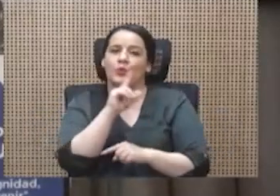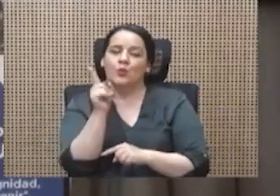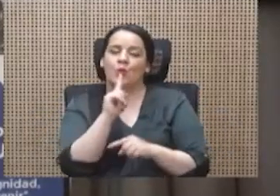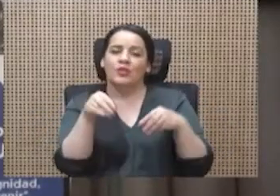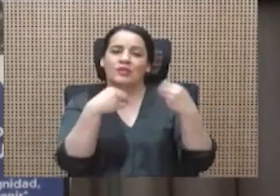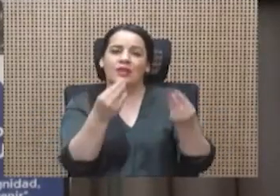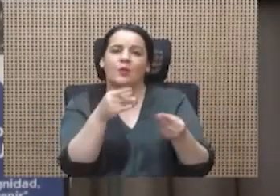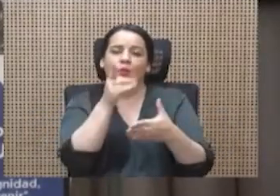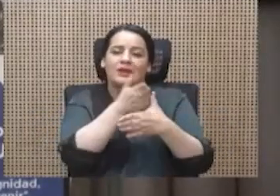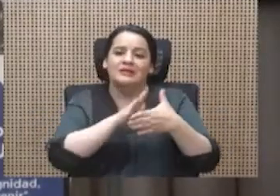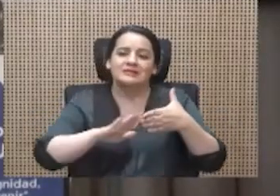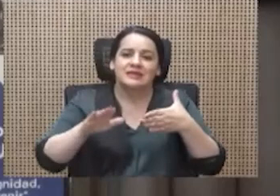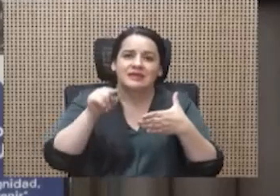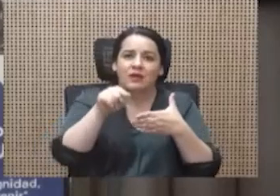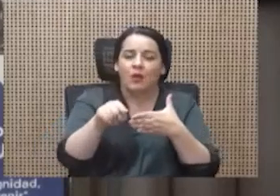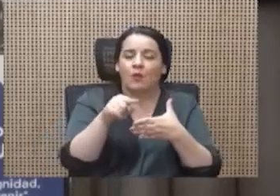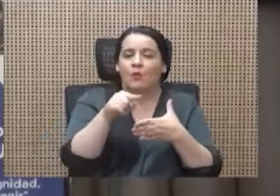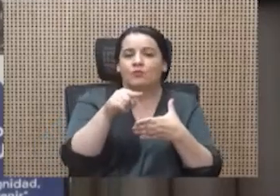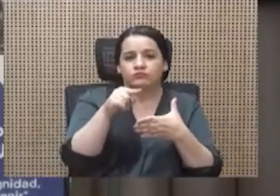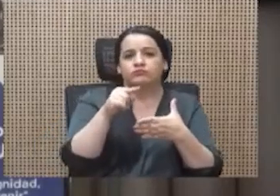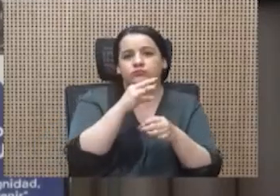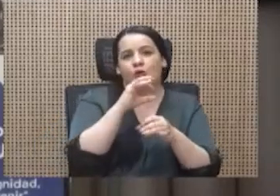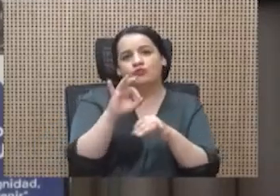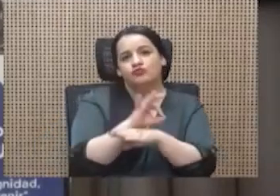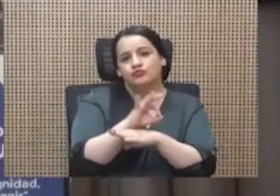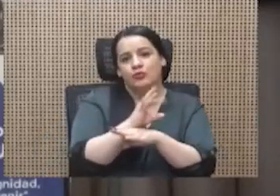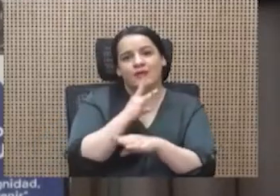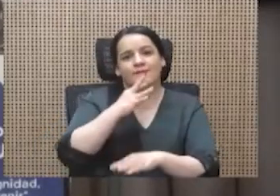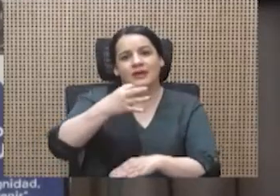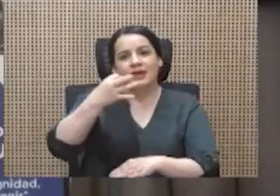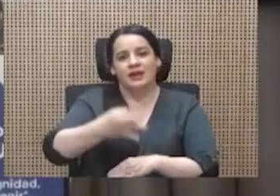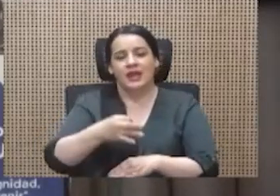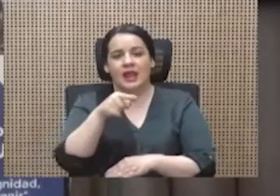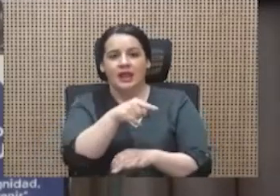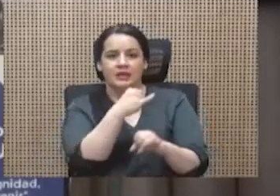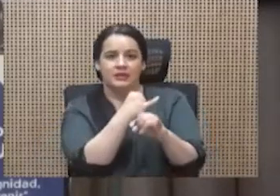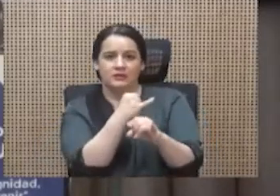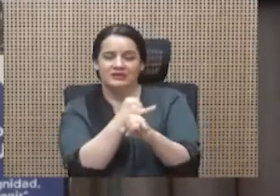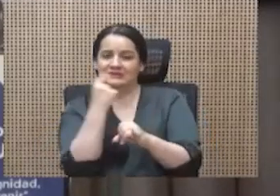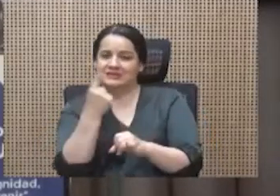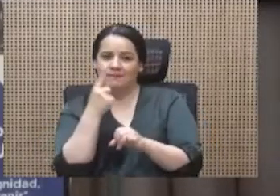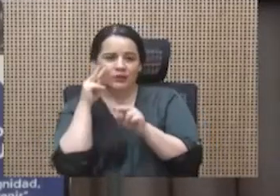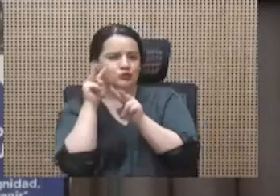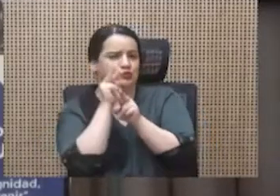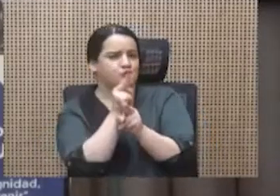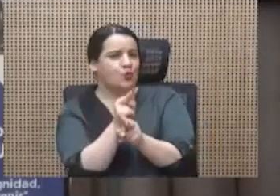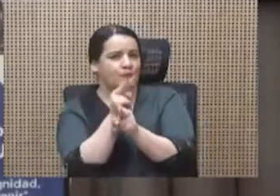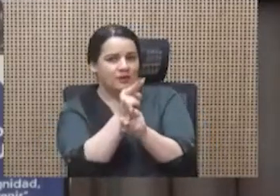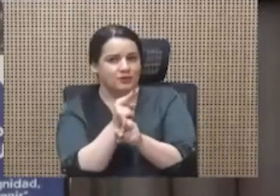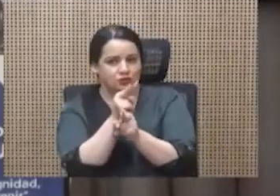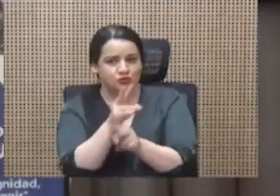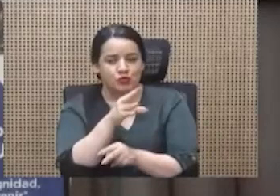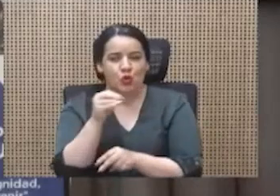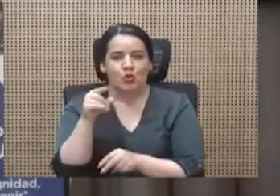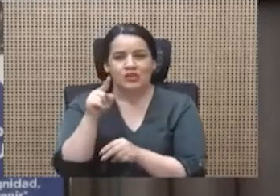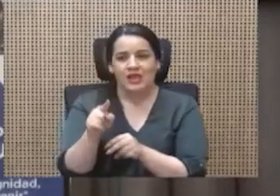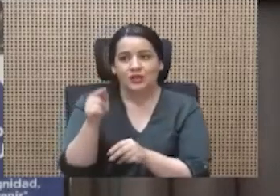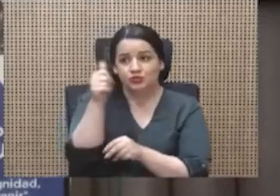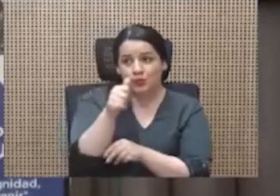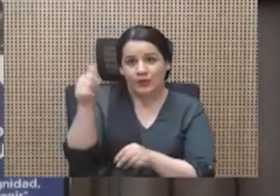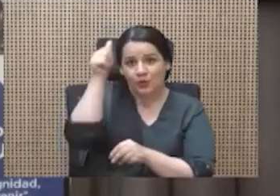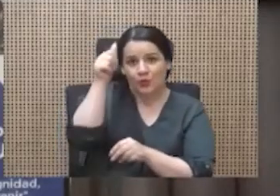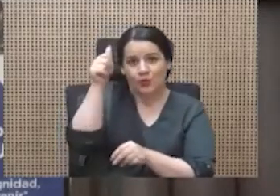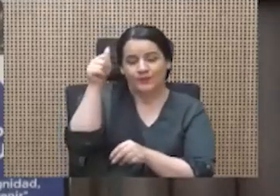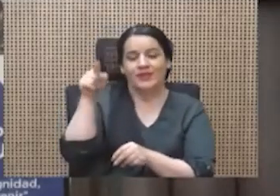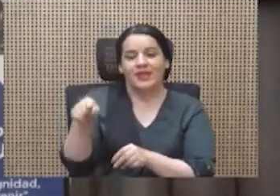verdadera, por lo cual el presente instituto estará siempre bajo la supervisión y dirección del superior jerárquico. Dotar